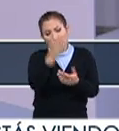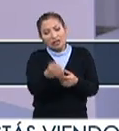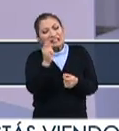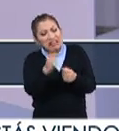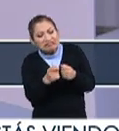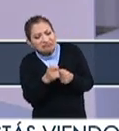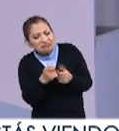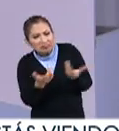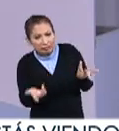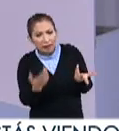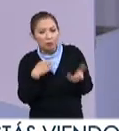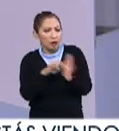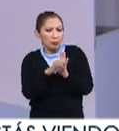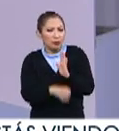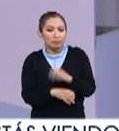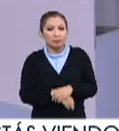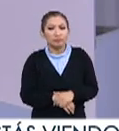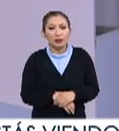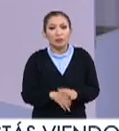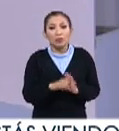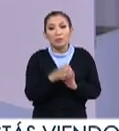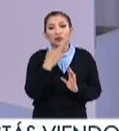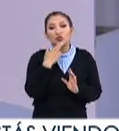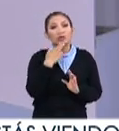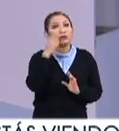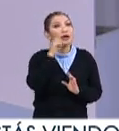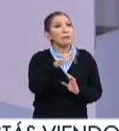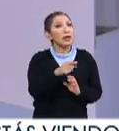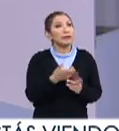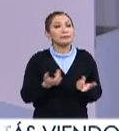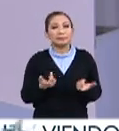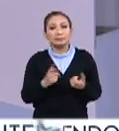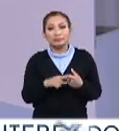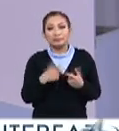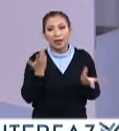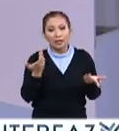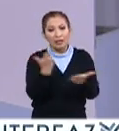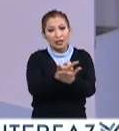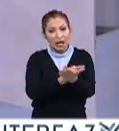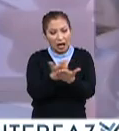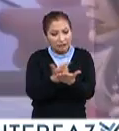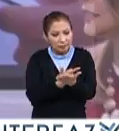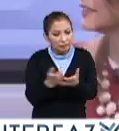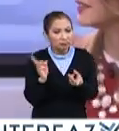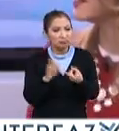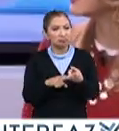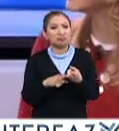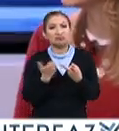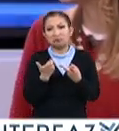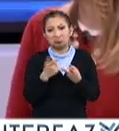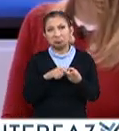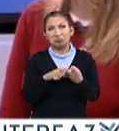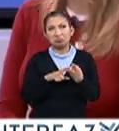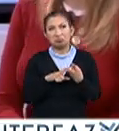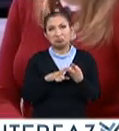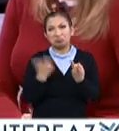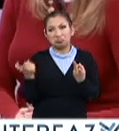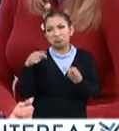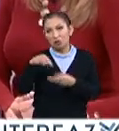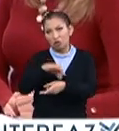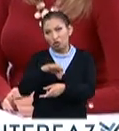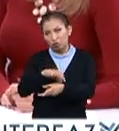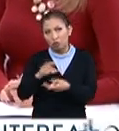conocían, ¿no? Y entonces, ¿cómo cuáles, por ejemplo? Es que, por ejemplo, se puede aplicar también a cosas de finanzas, la